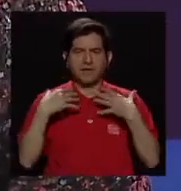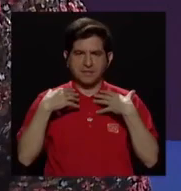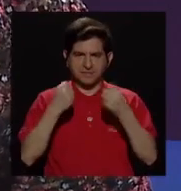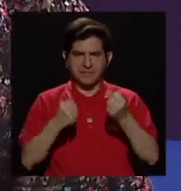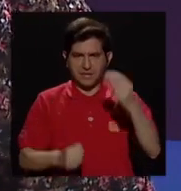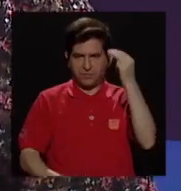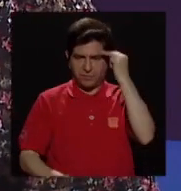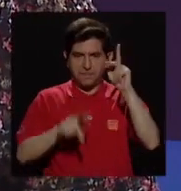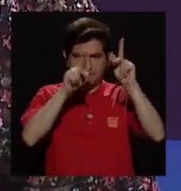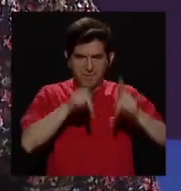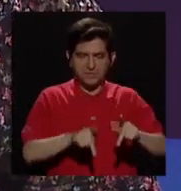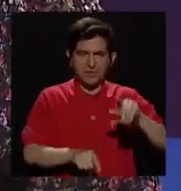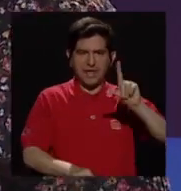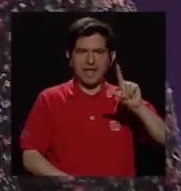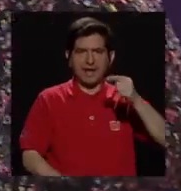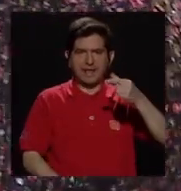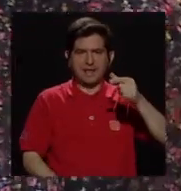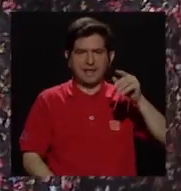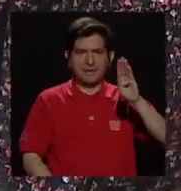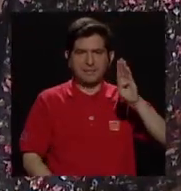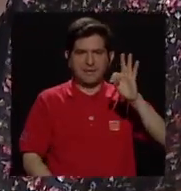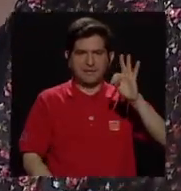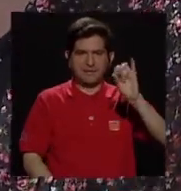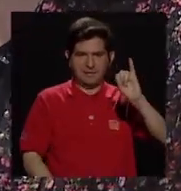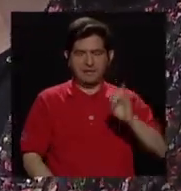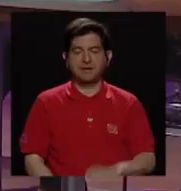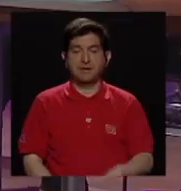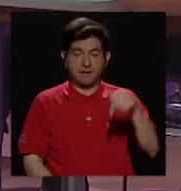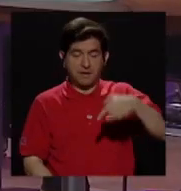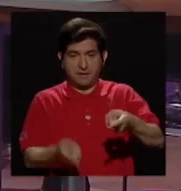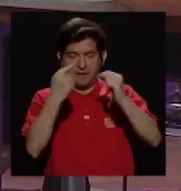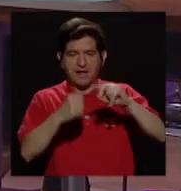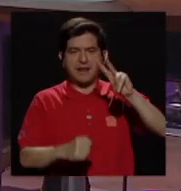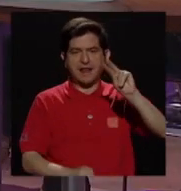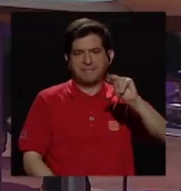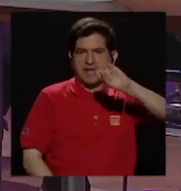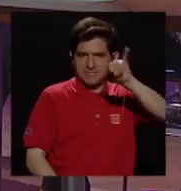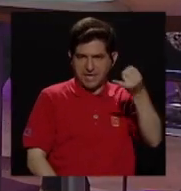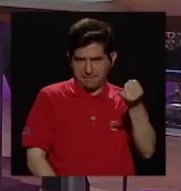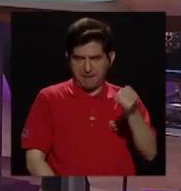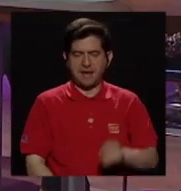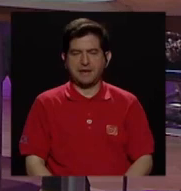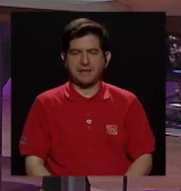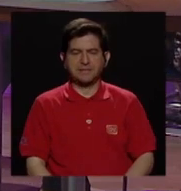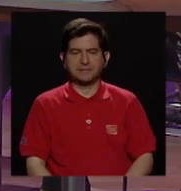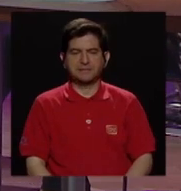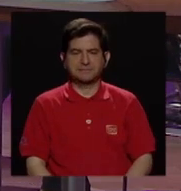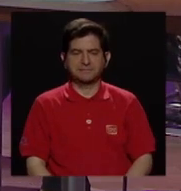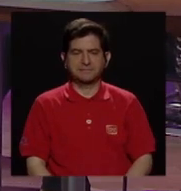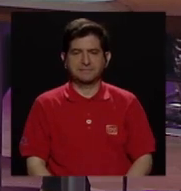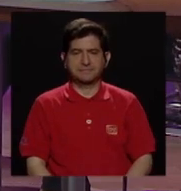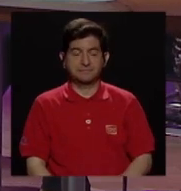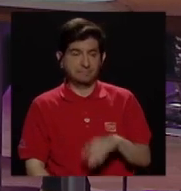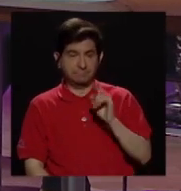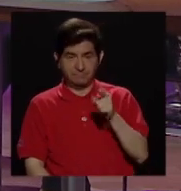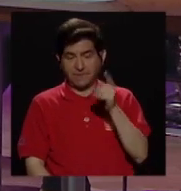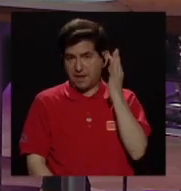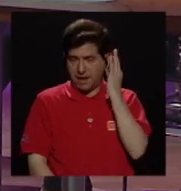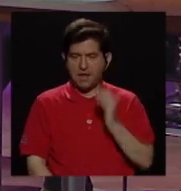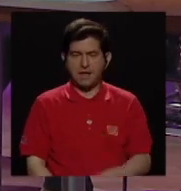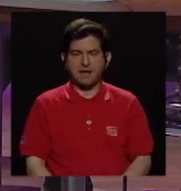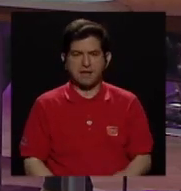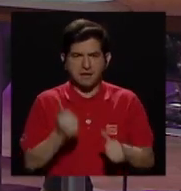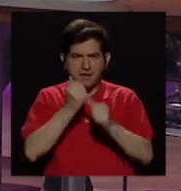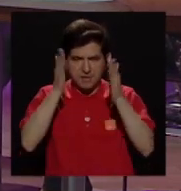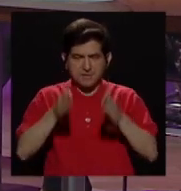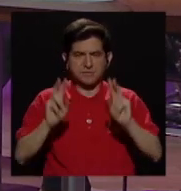mental de las personas LGTBI. Para ello nos acompañan Natasha Jiménez Mata, quien es consultora